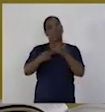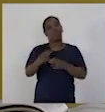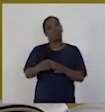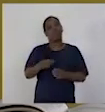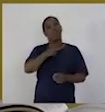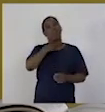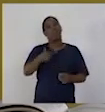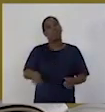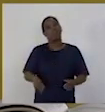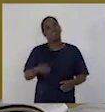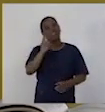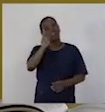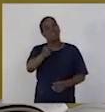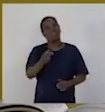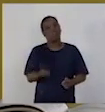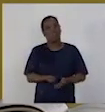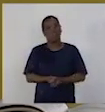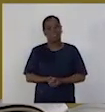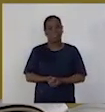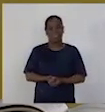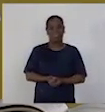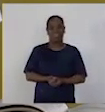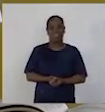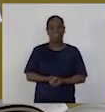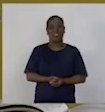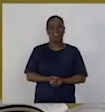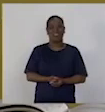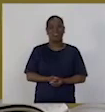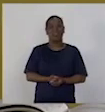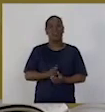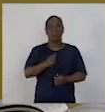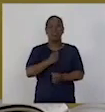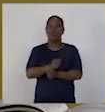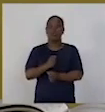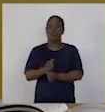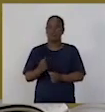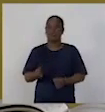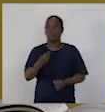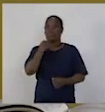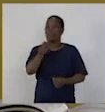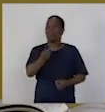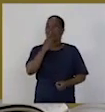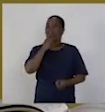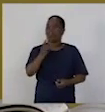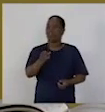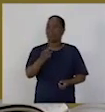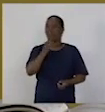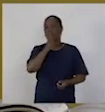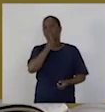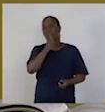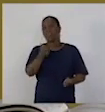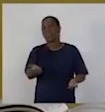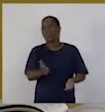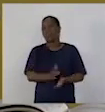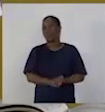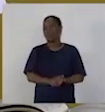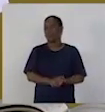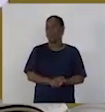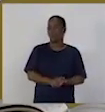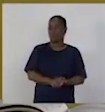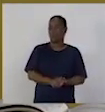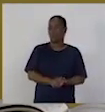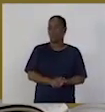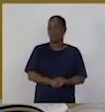al profesor, y el profesor le daría la respuesta de la duda. Sin más preámbulos, hasta aquí